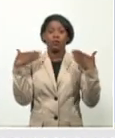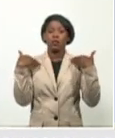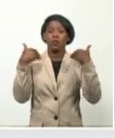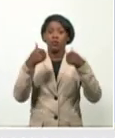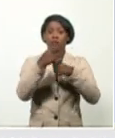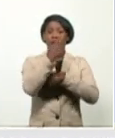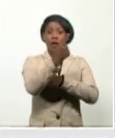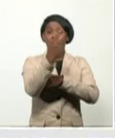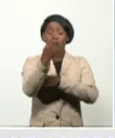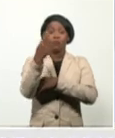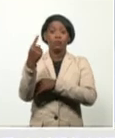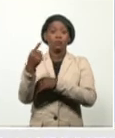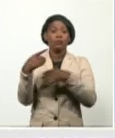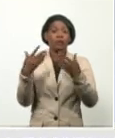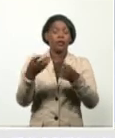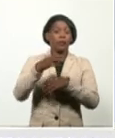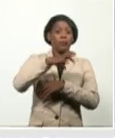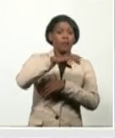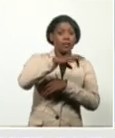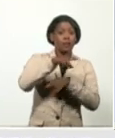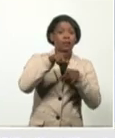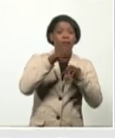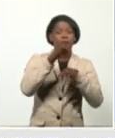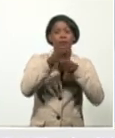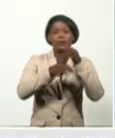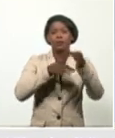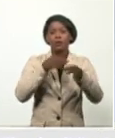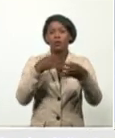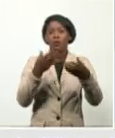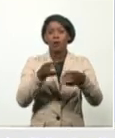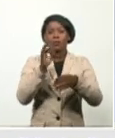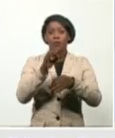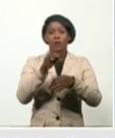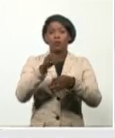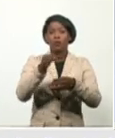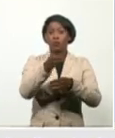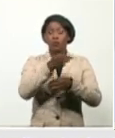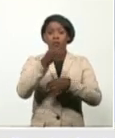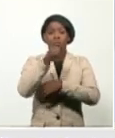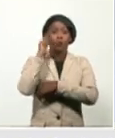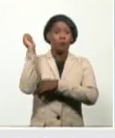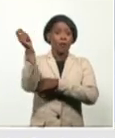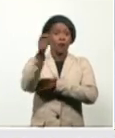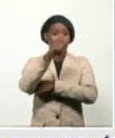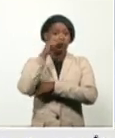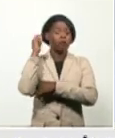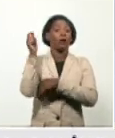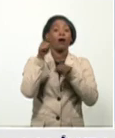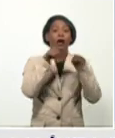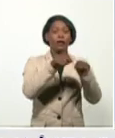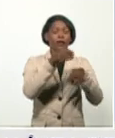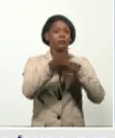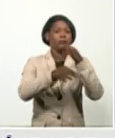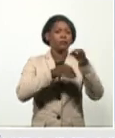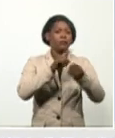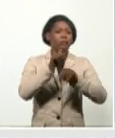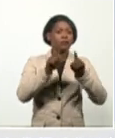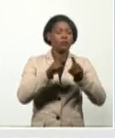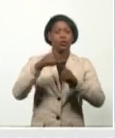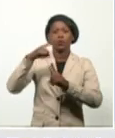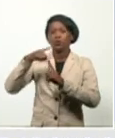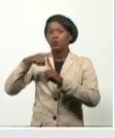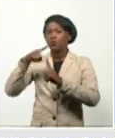el caso de Pinar, la situación de Mantua; en el caso de Las Tunas, la situación de